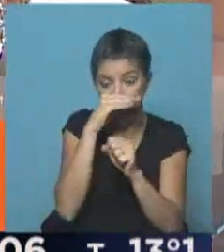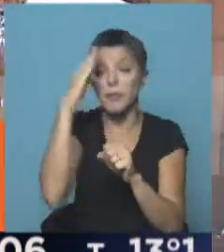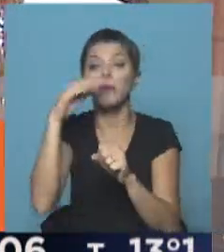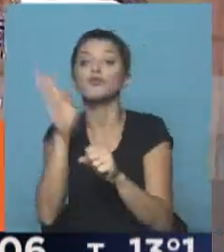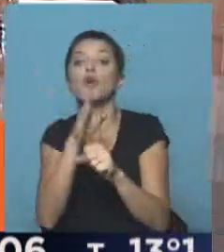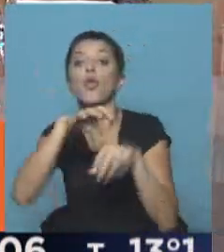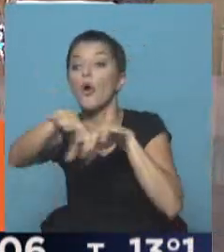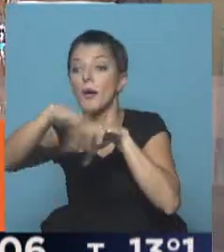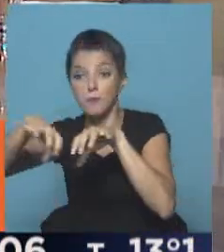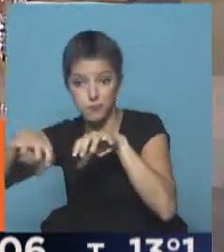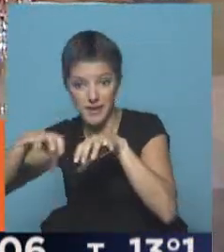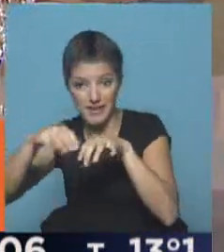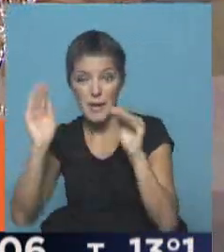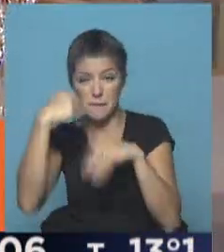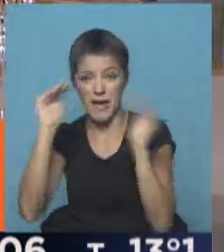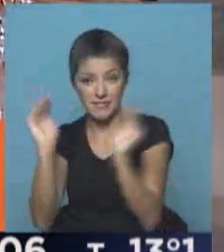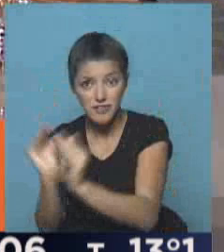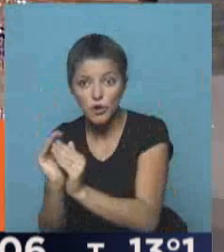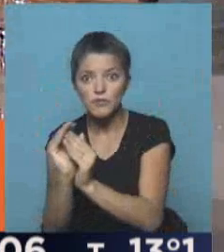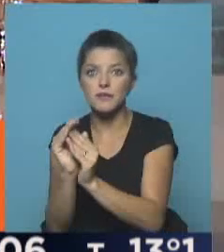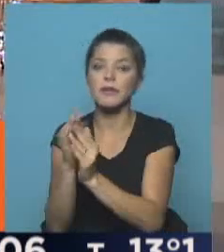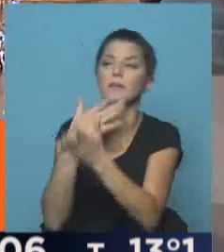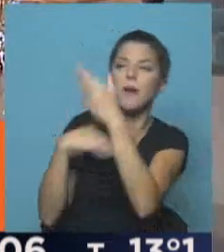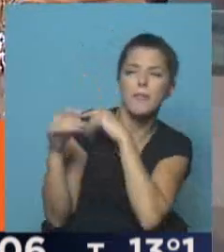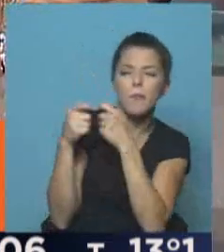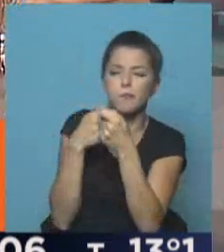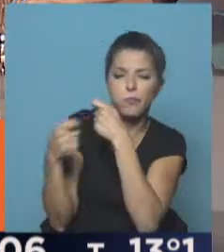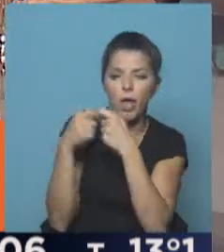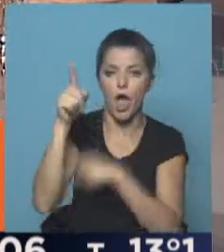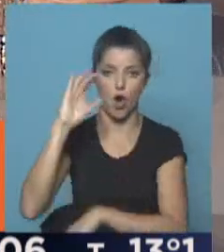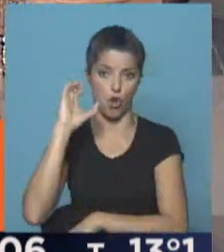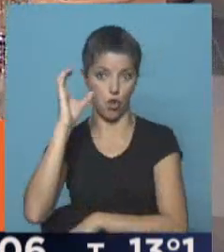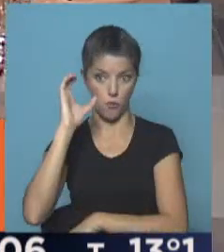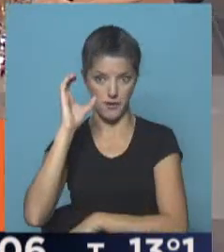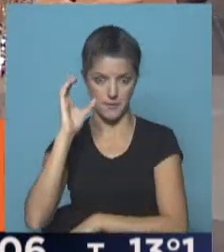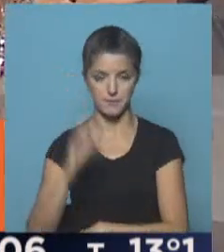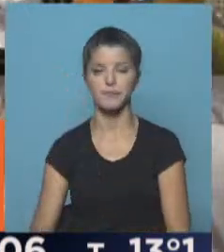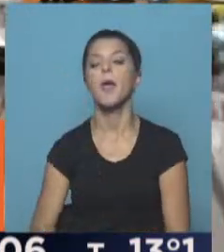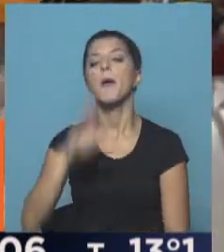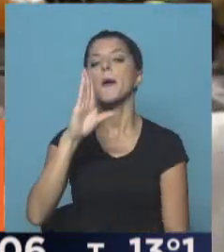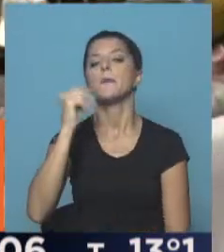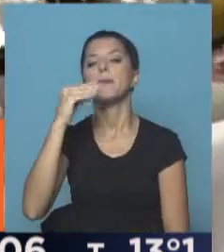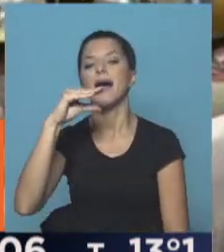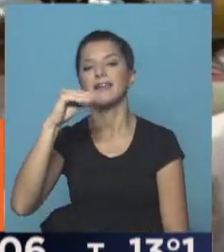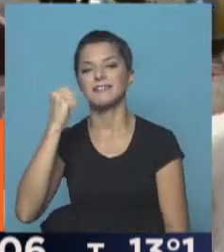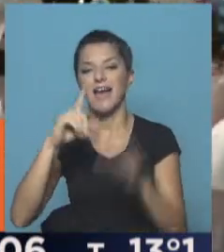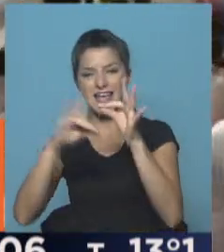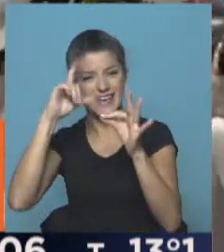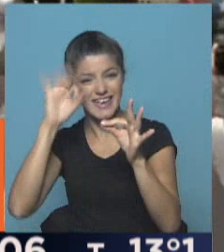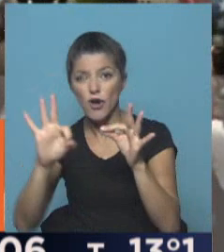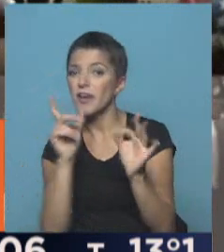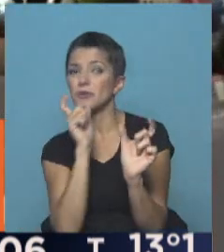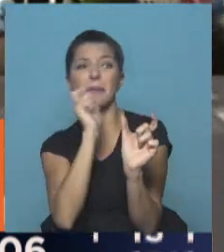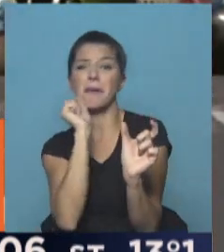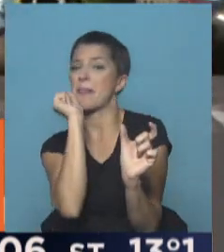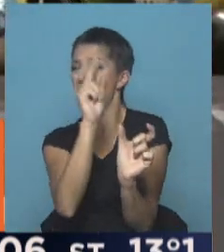pequeños proveedores para mandarlo de contrabando a Colombia. Es decir, el término bachaqueo, lo estoy buscando, es exclusivamente